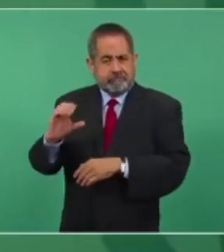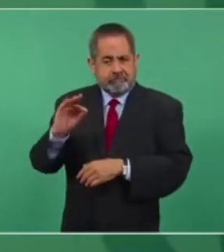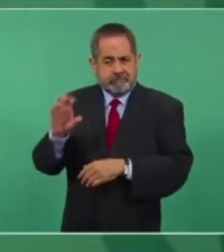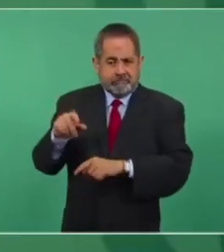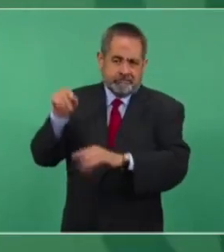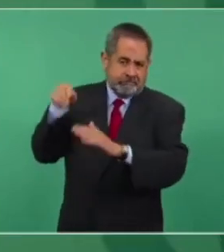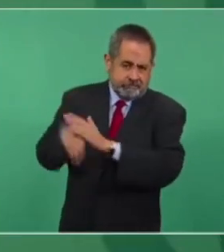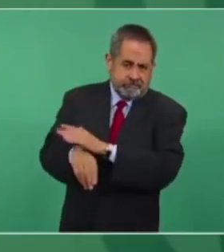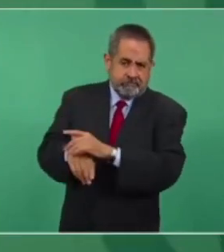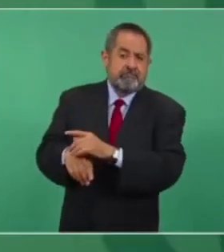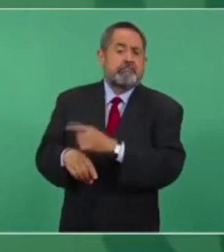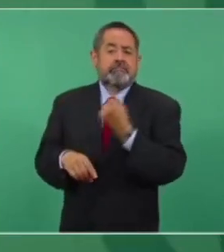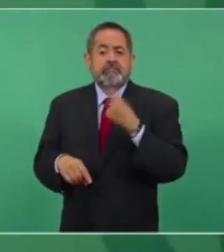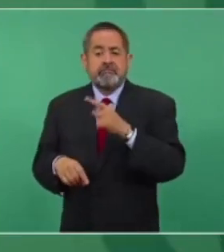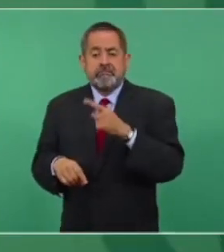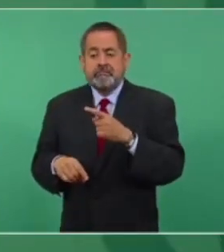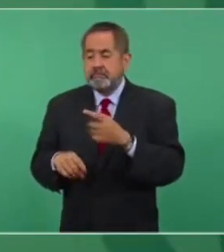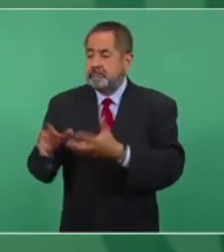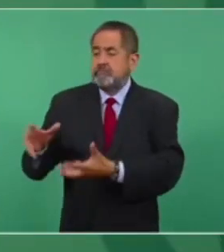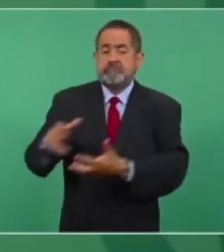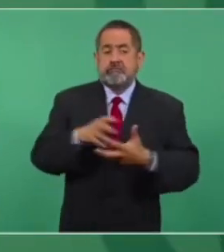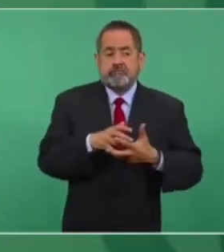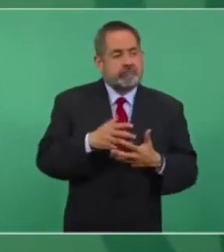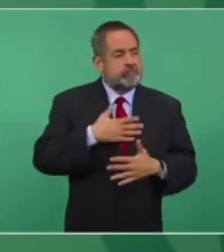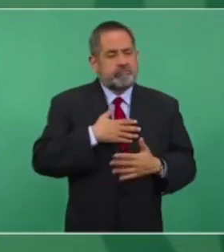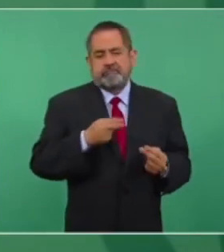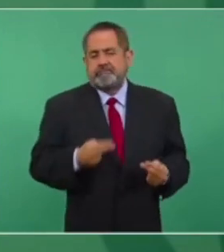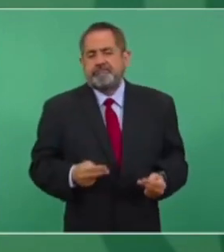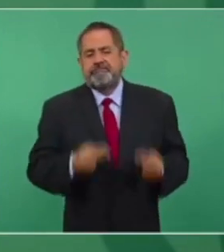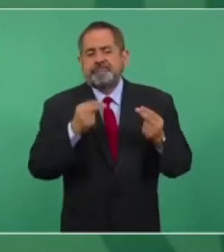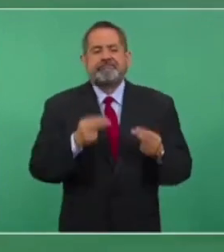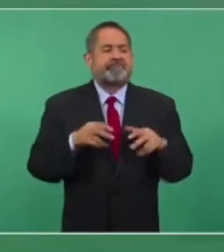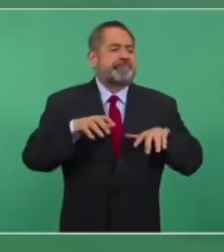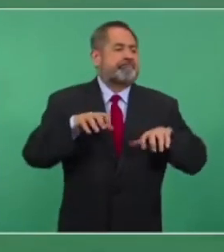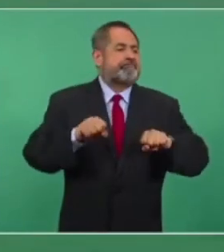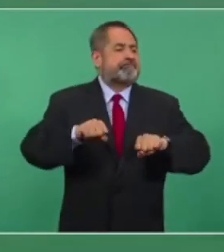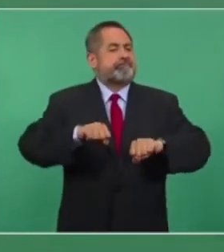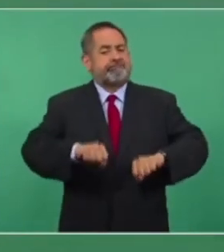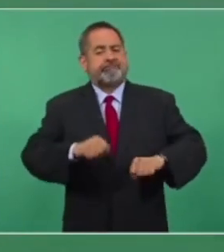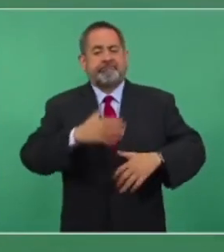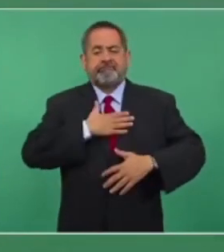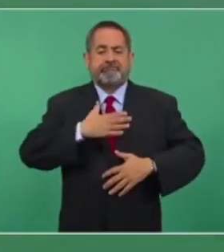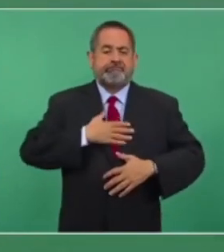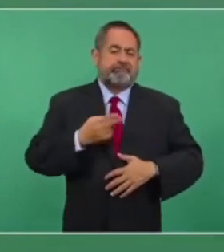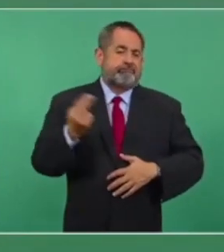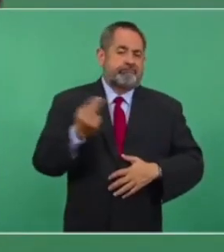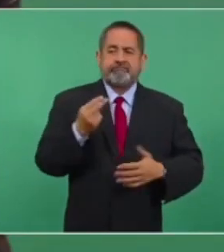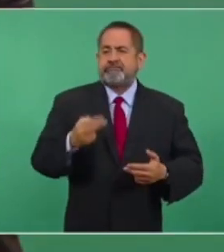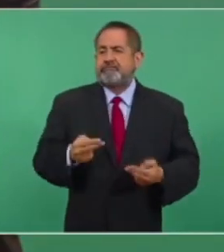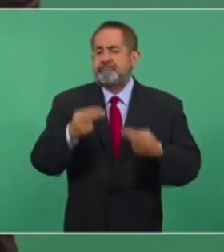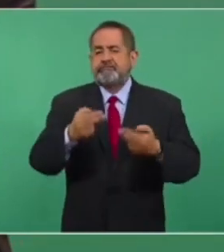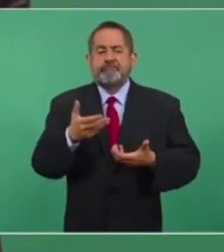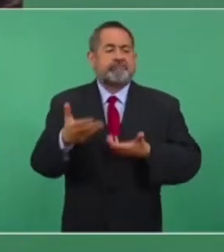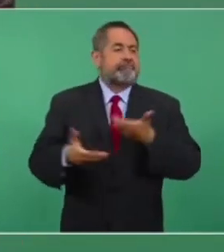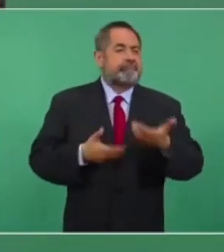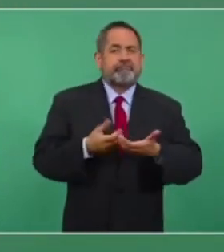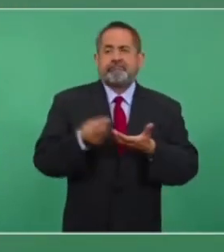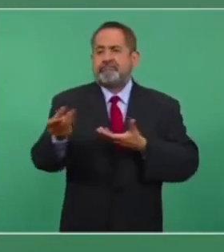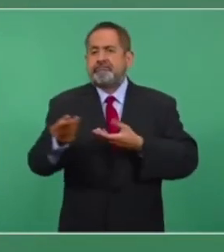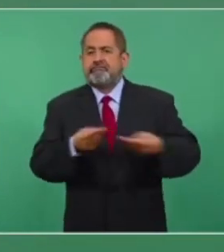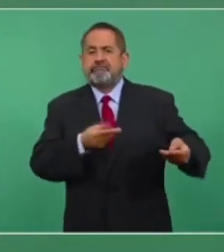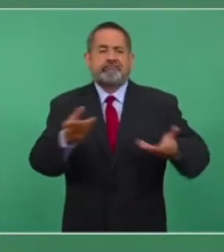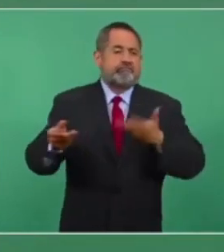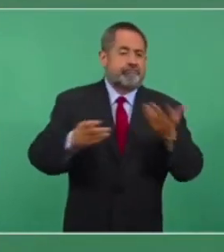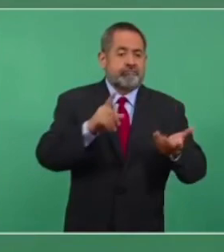Federal para que todo el mercado de la industria eléctrica quedara en manos de particulares, de empresas, sobre